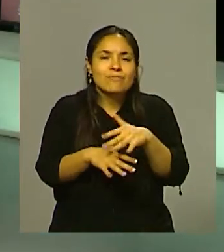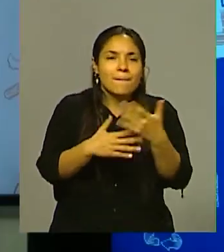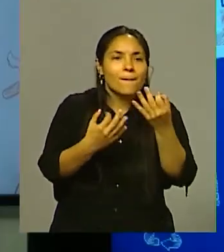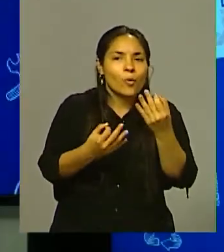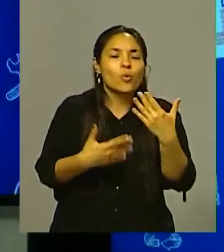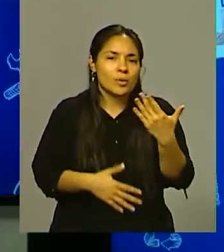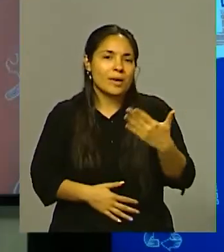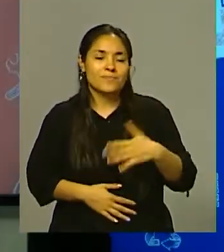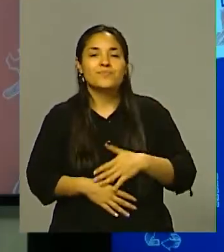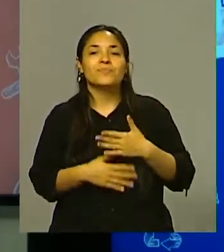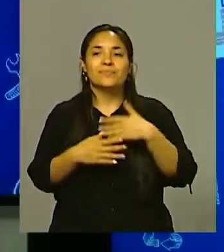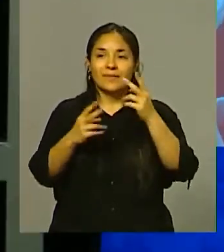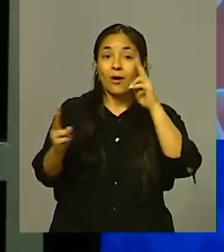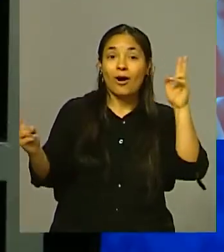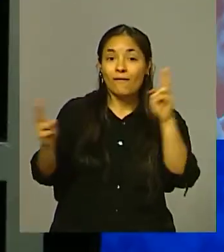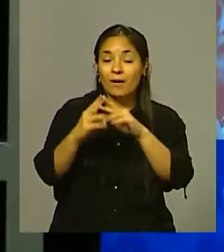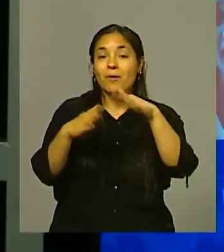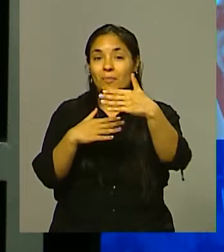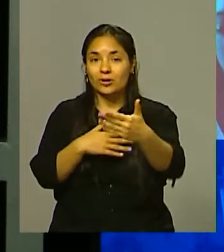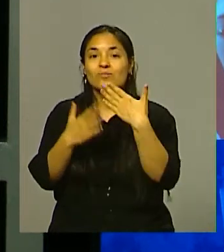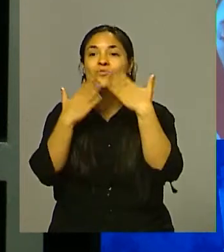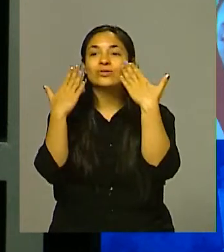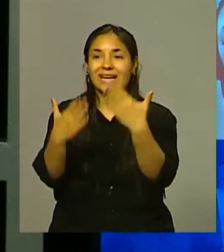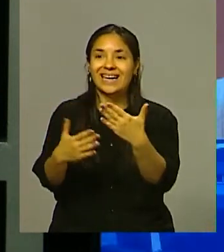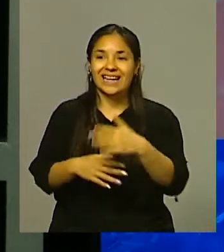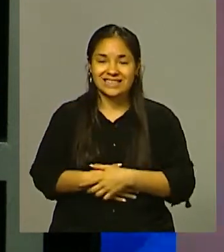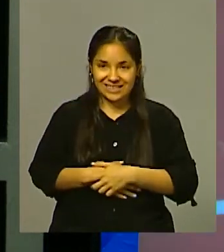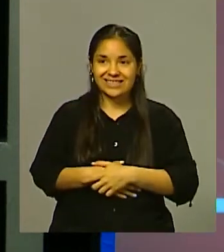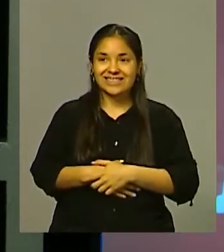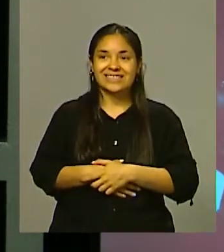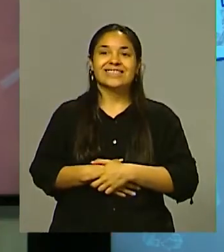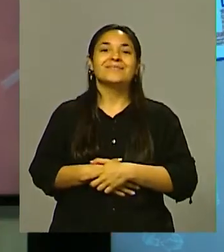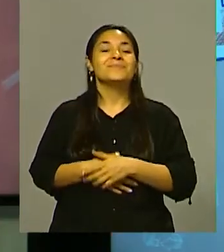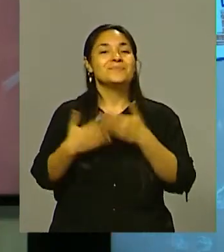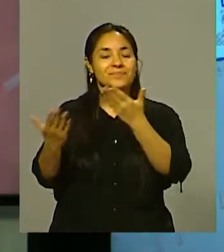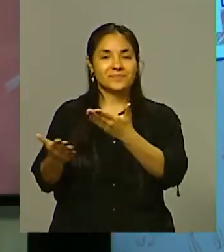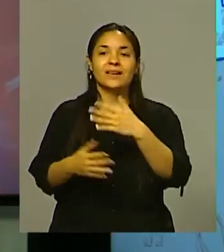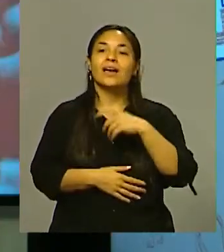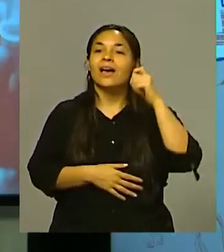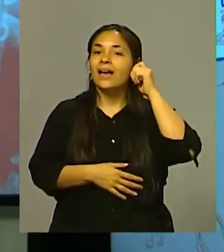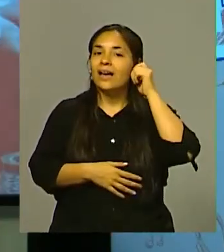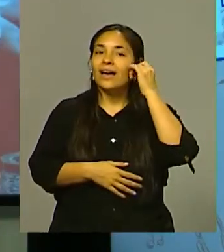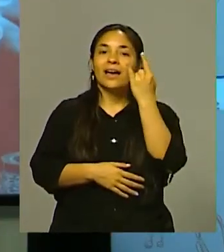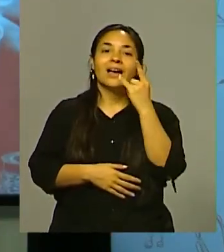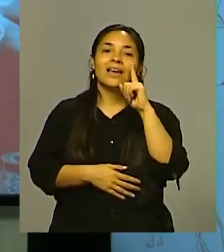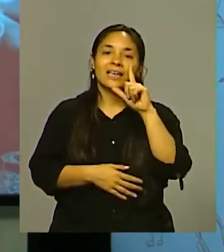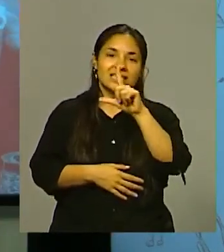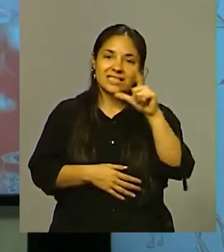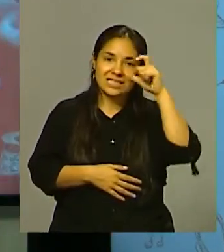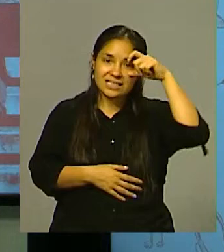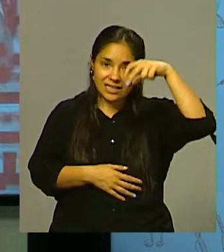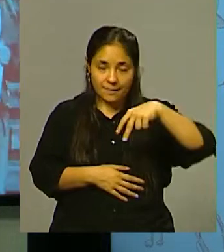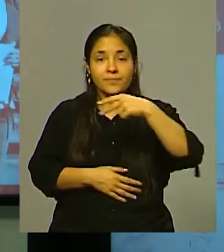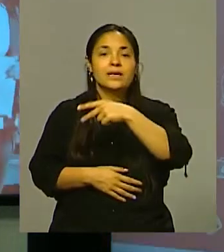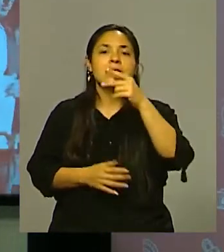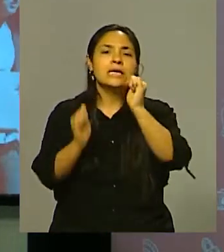Bueno, Guillem, será hasta cualquier momento entonces, y nuevamente muchas gracias. Venga, gracias a ti. Bueno, Guillem Jing, hablando con nosotros, historiador,